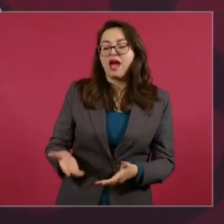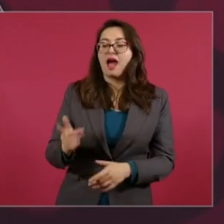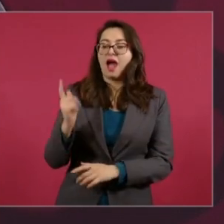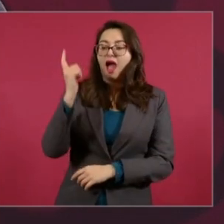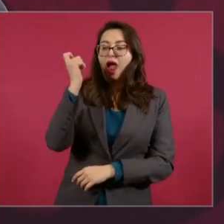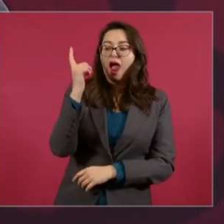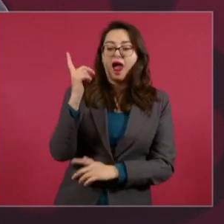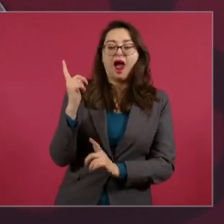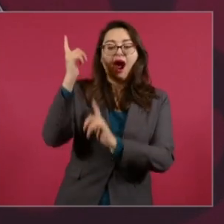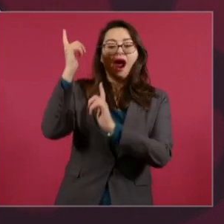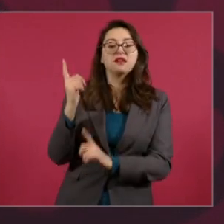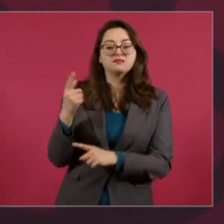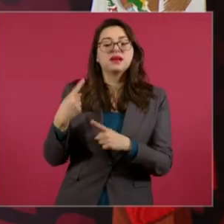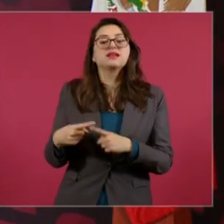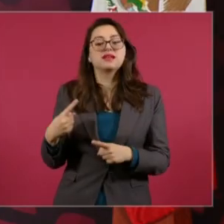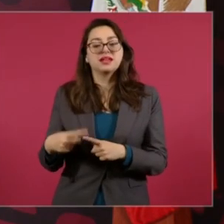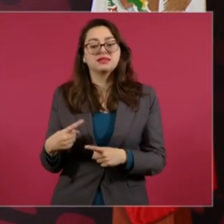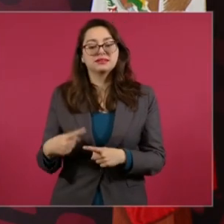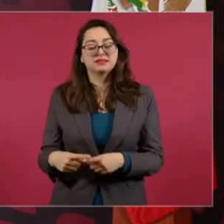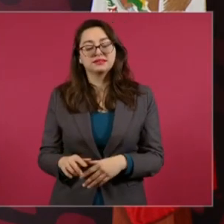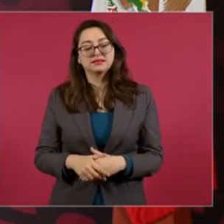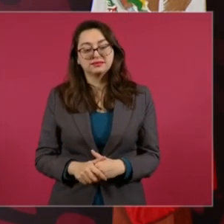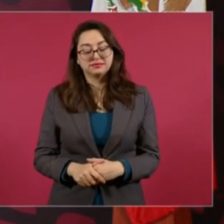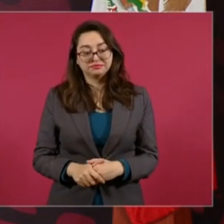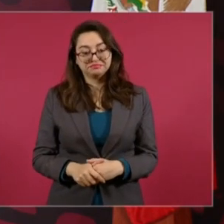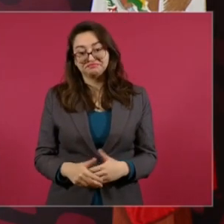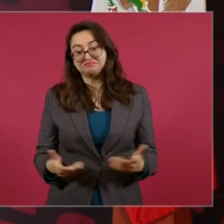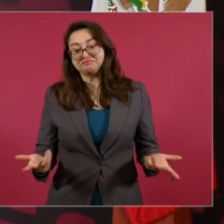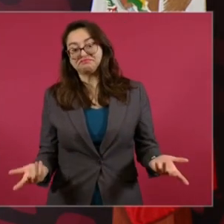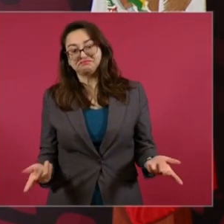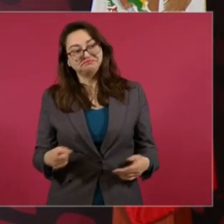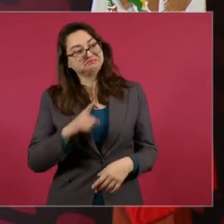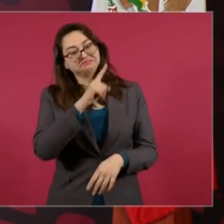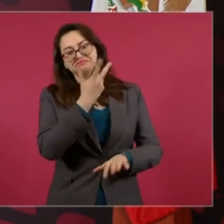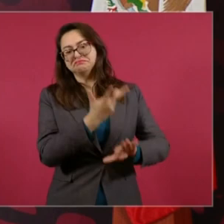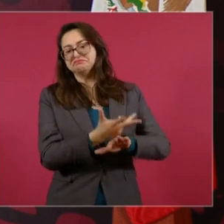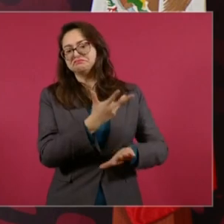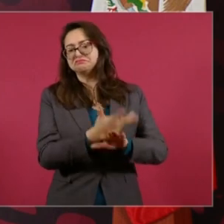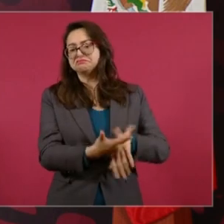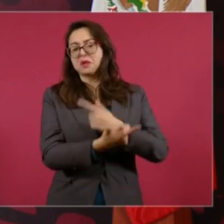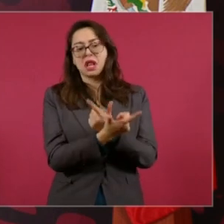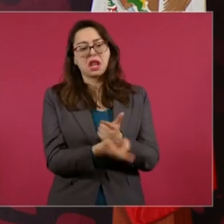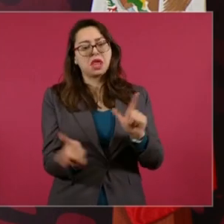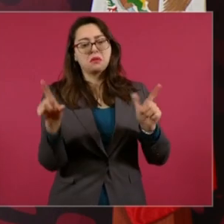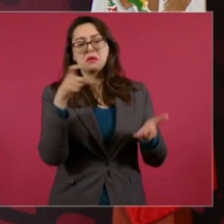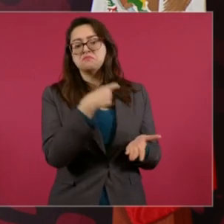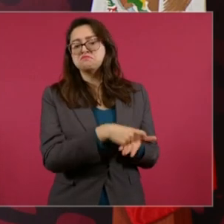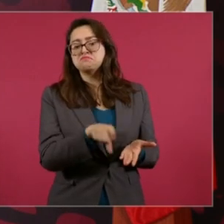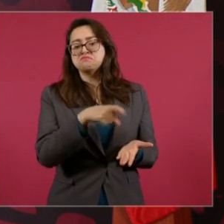Y las pueden comprar en cualquier armería.